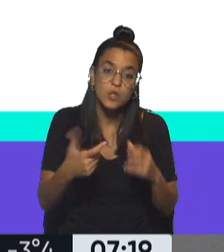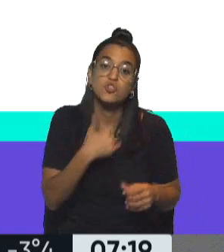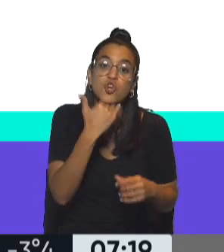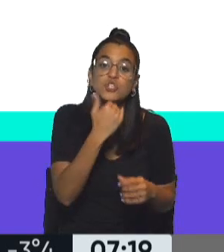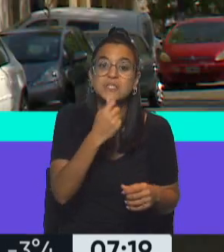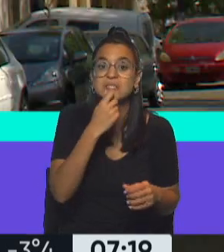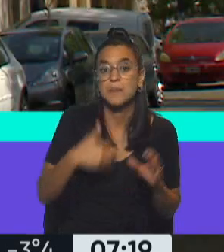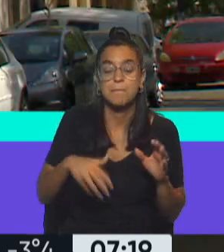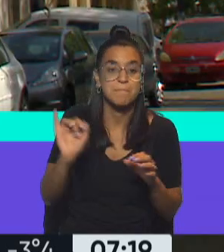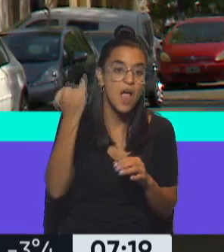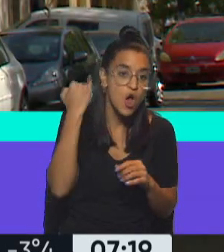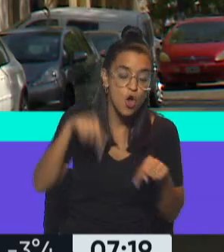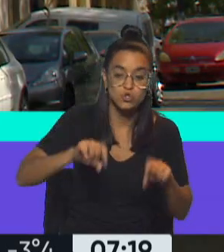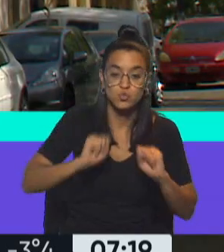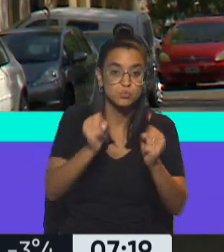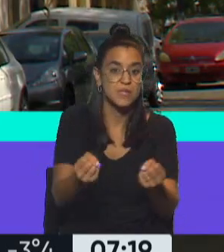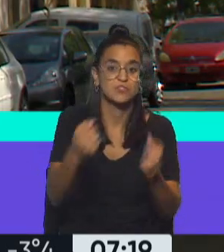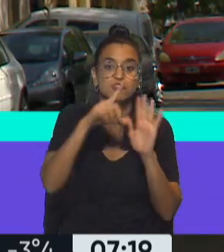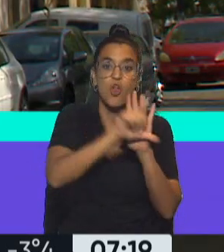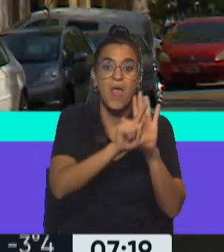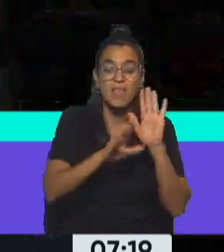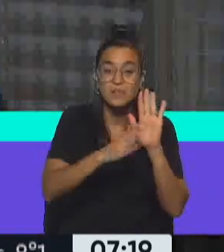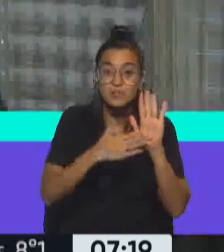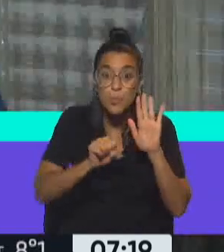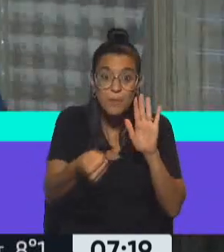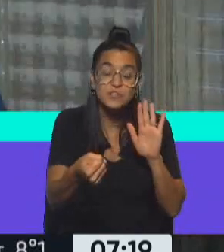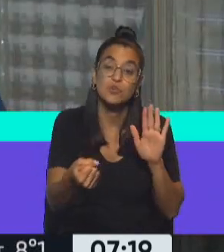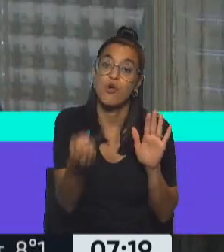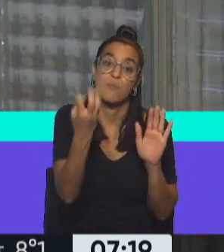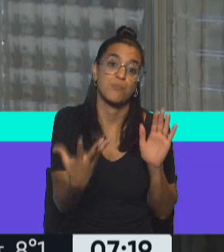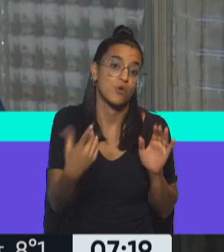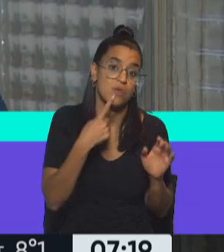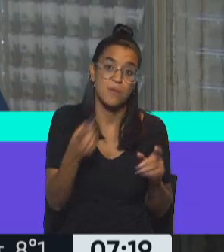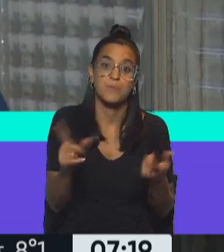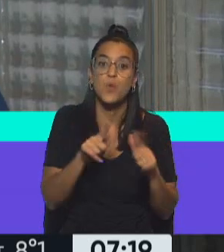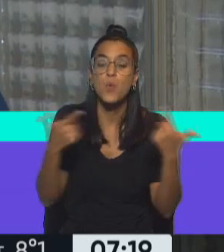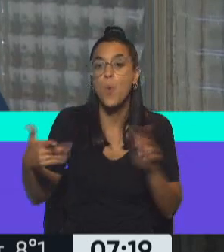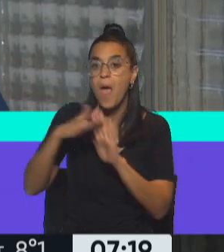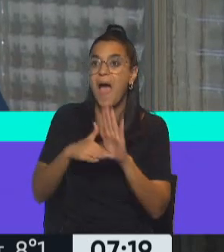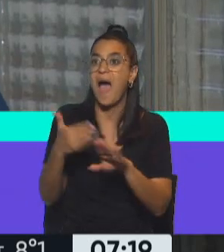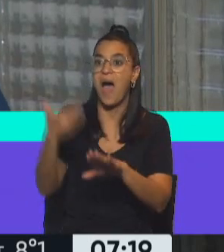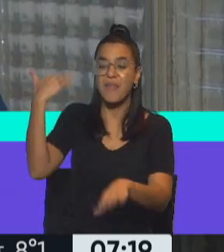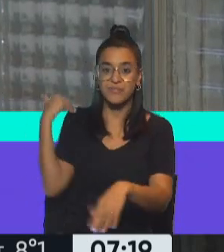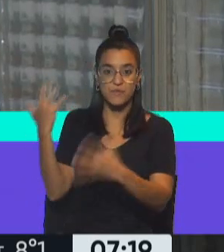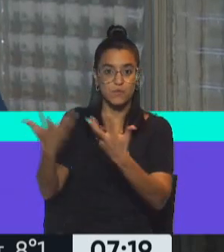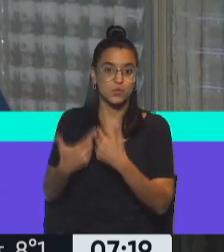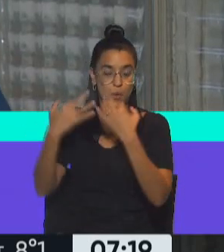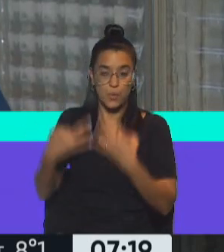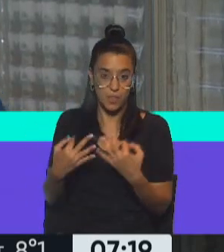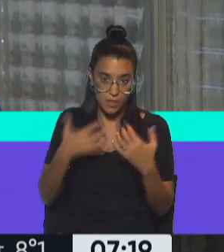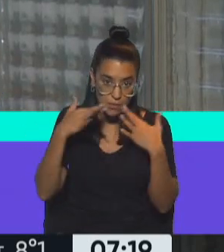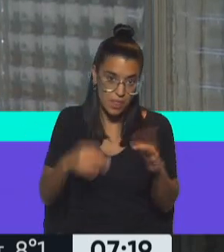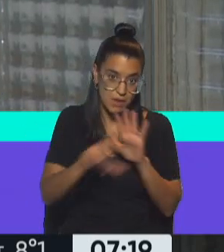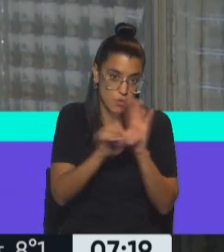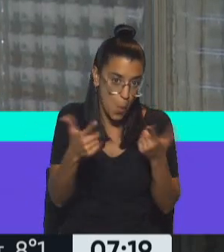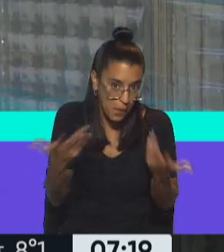es lo más indicado la suspensión de la norma, porque no hay una norma previa que haya funcionado bien, en realidad no había